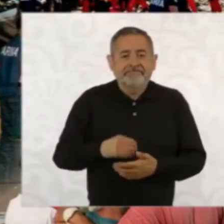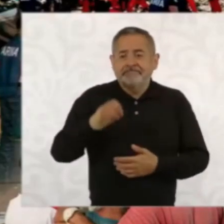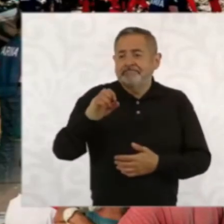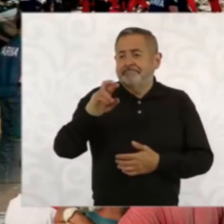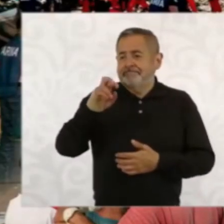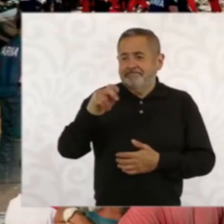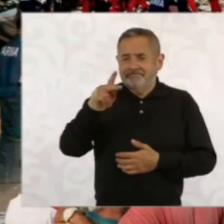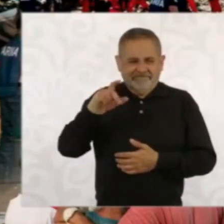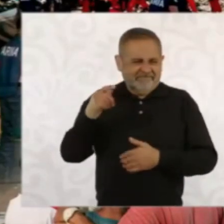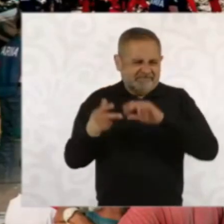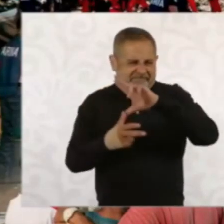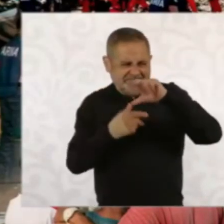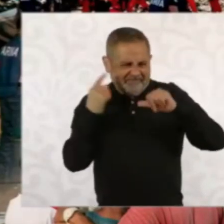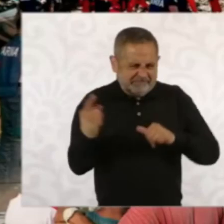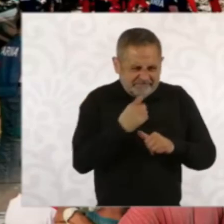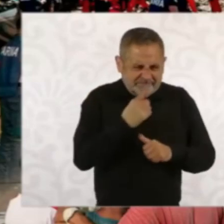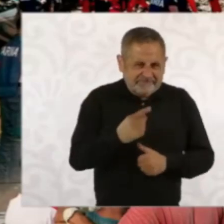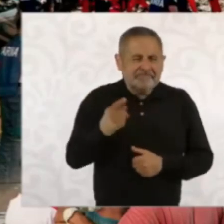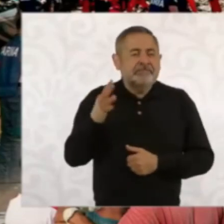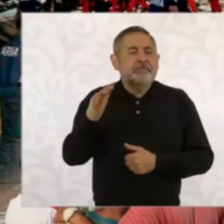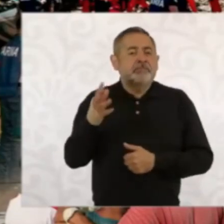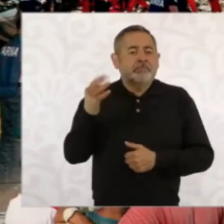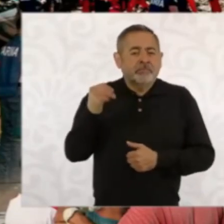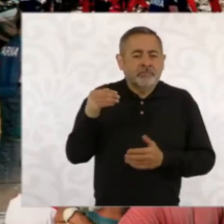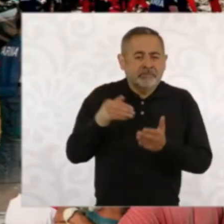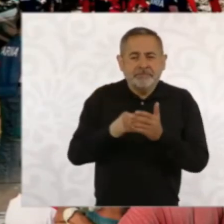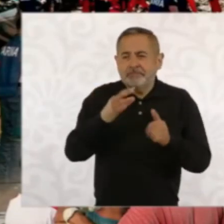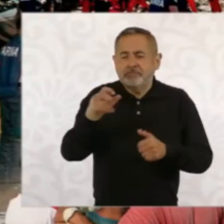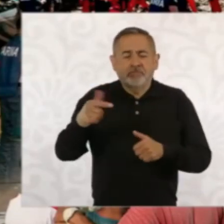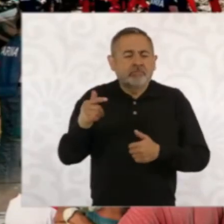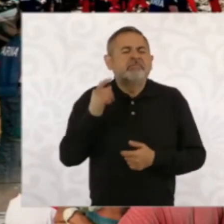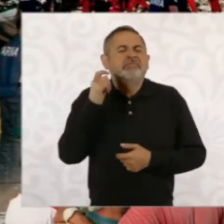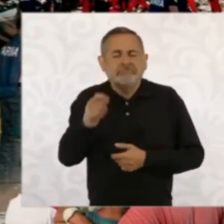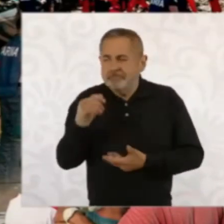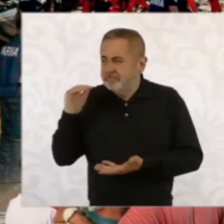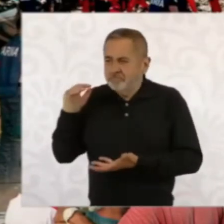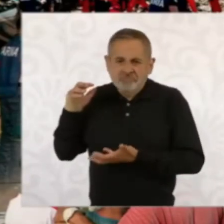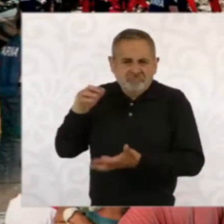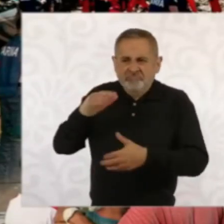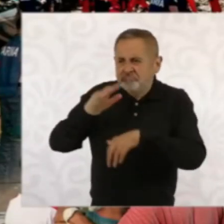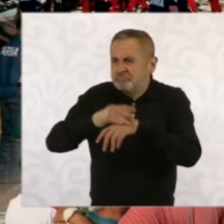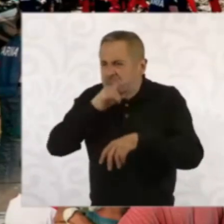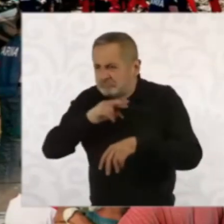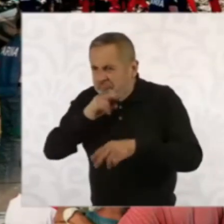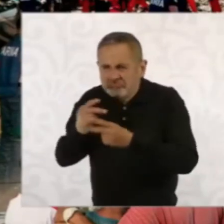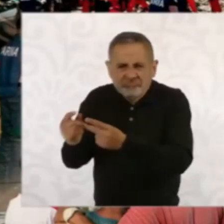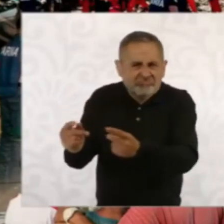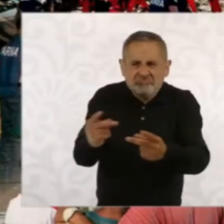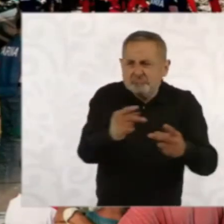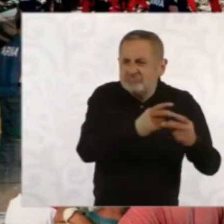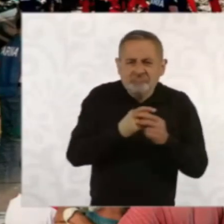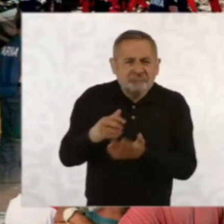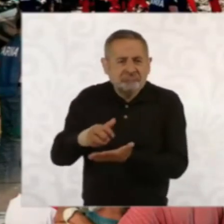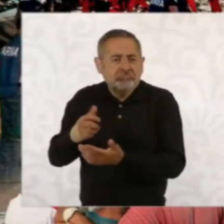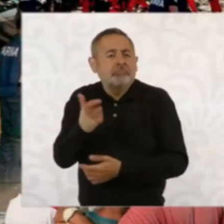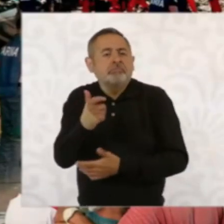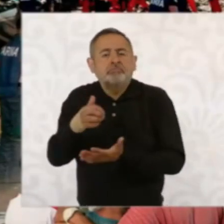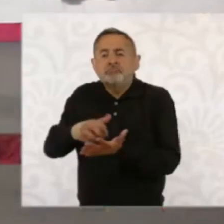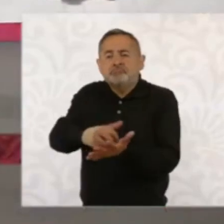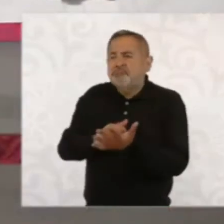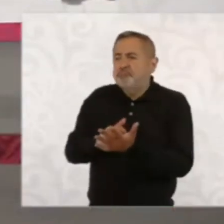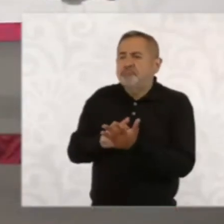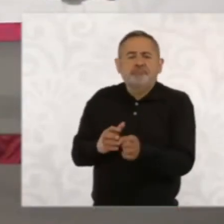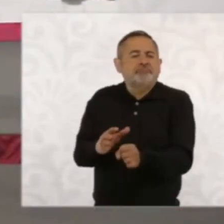más rápido, con menos dinero y además con ayuda directa a la gente. La siguiente, por